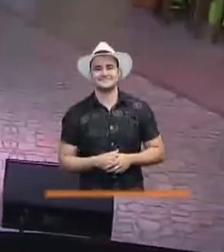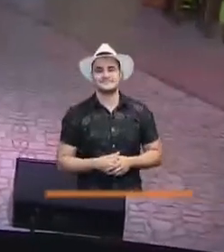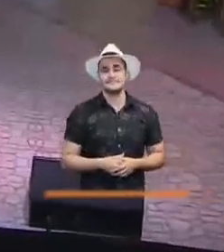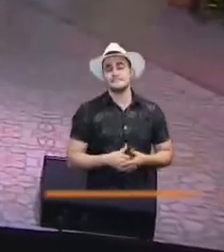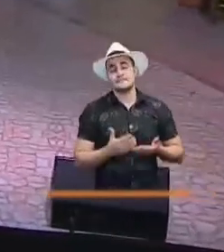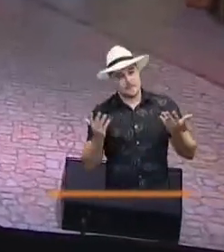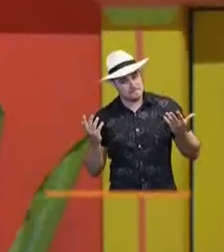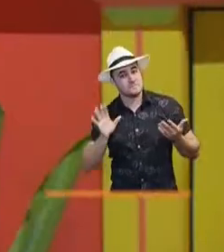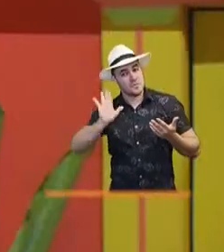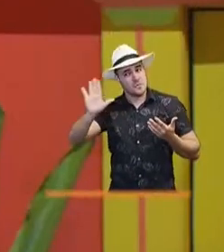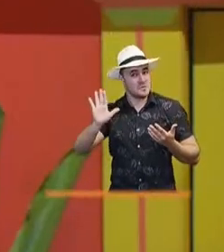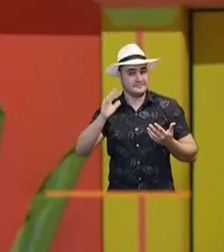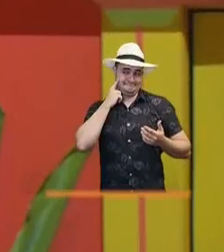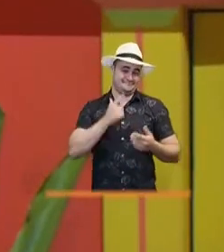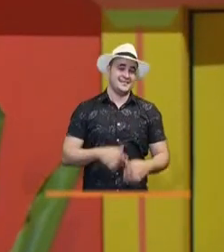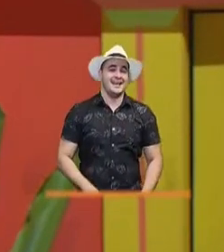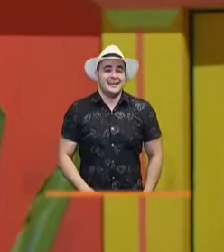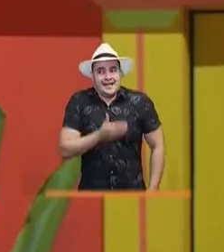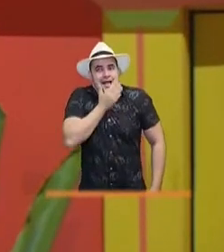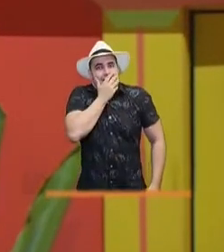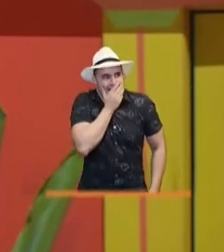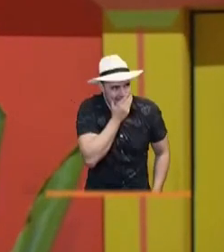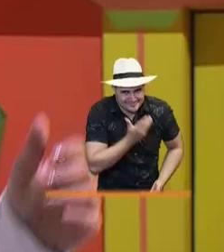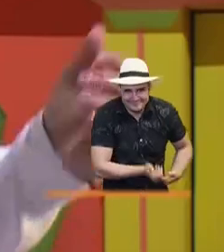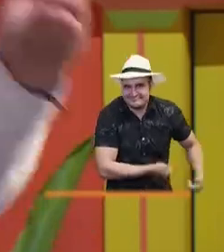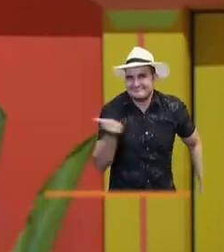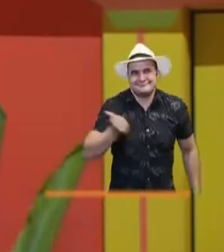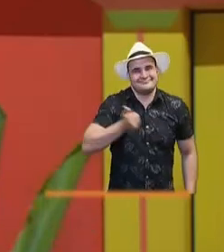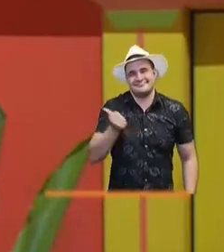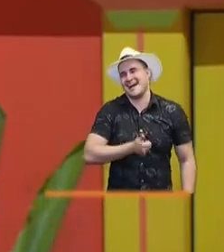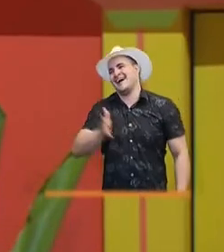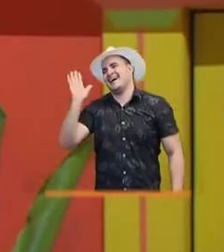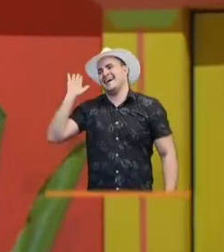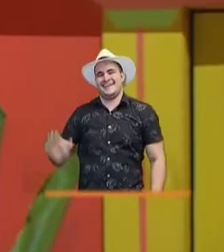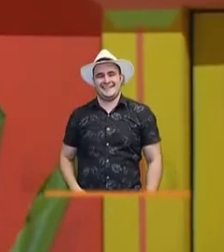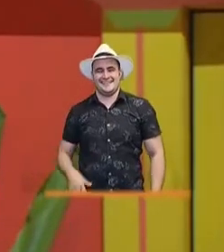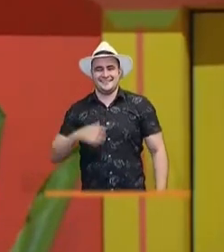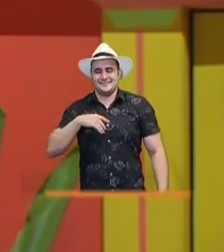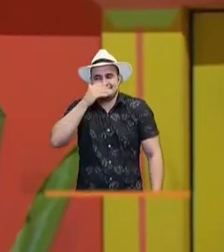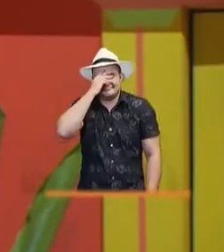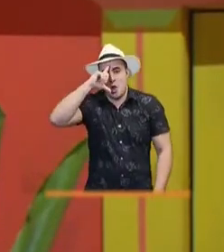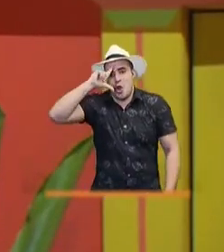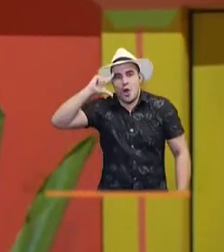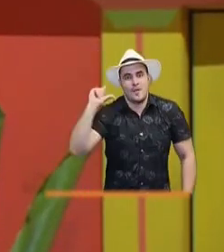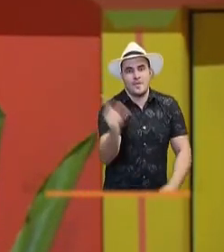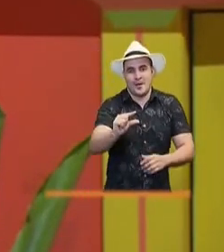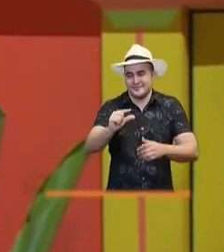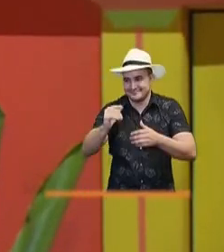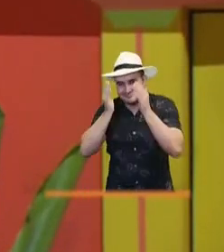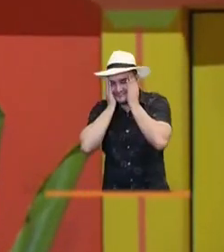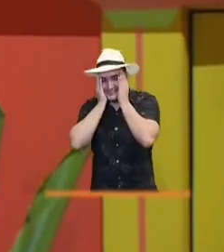Hoy ganaste otro pendejo, ahí sí quedó como un buey. Si trajo